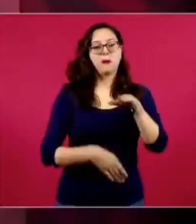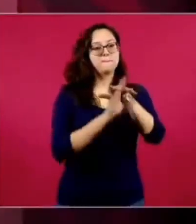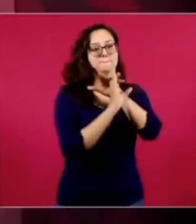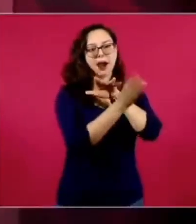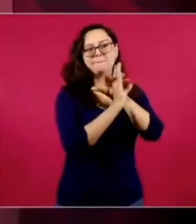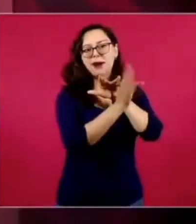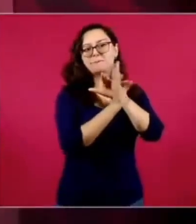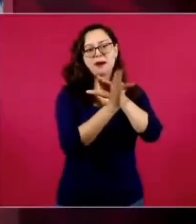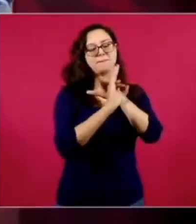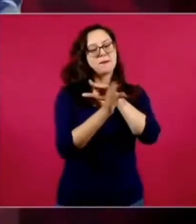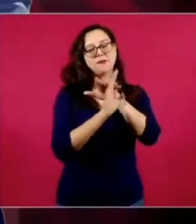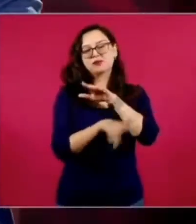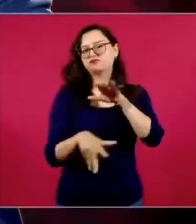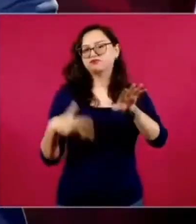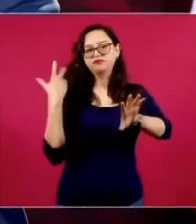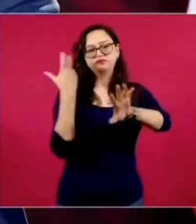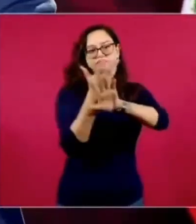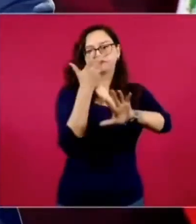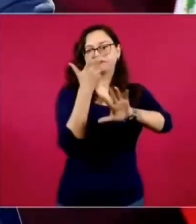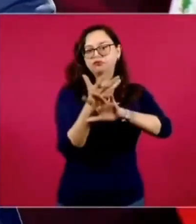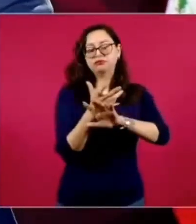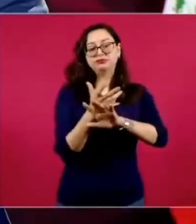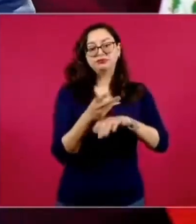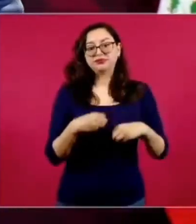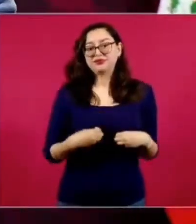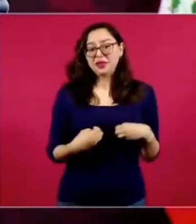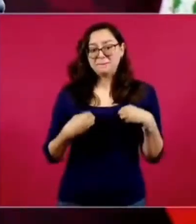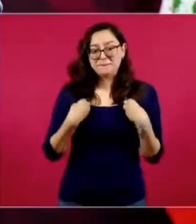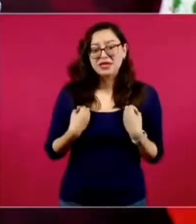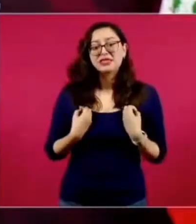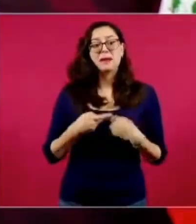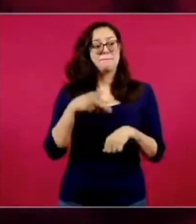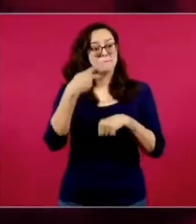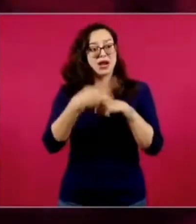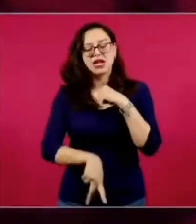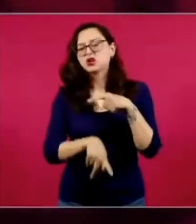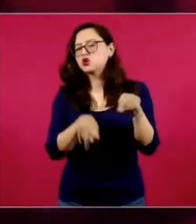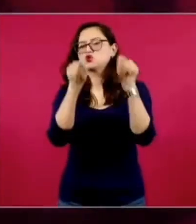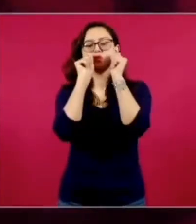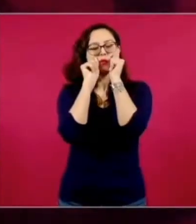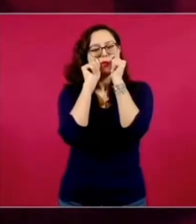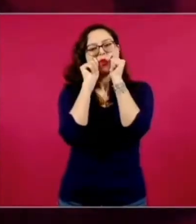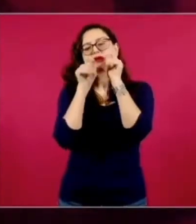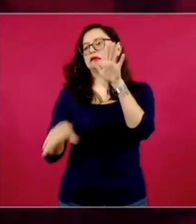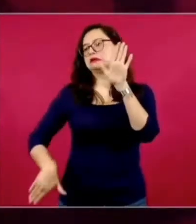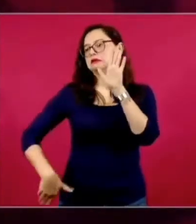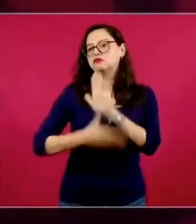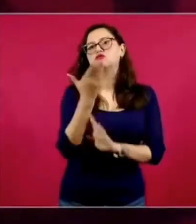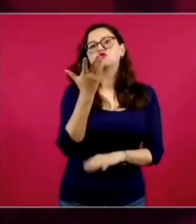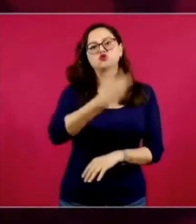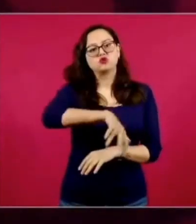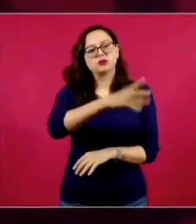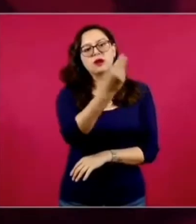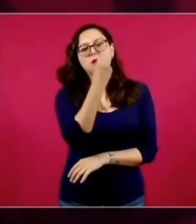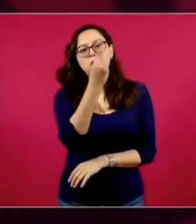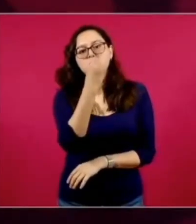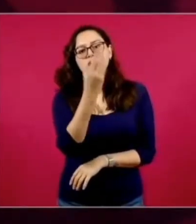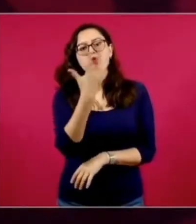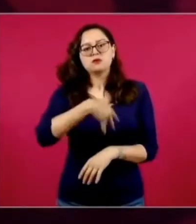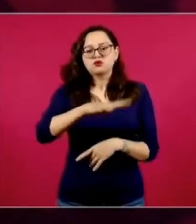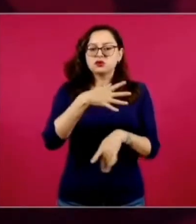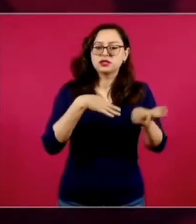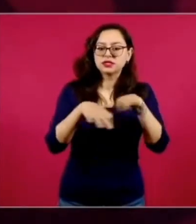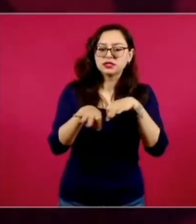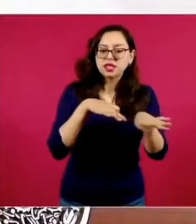arriesgándolo todo para buscar algo que mitigara su hambre, su pobreza. También